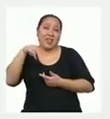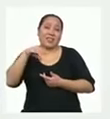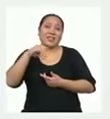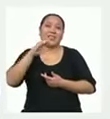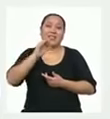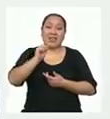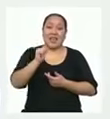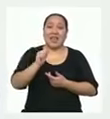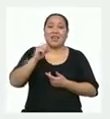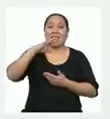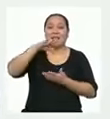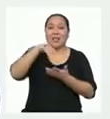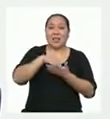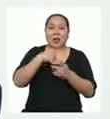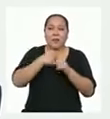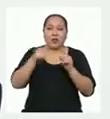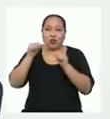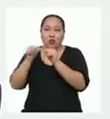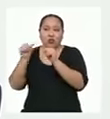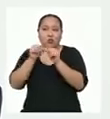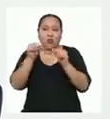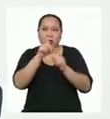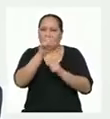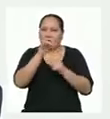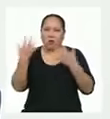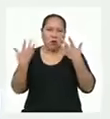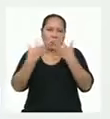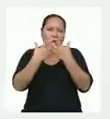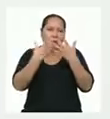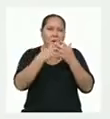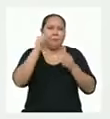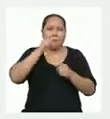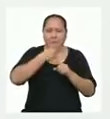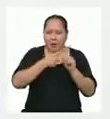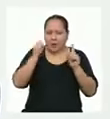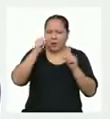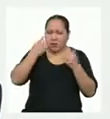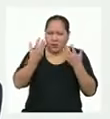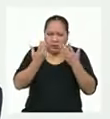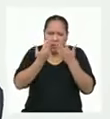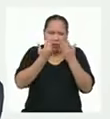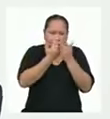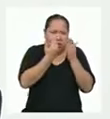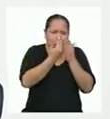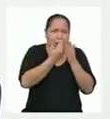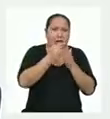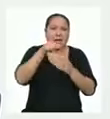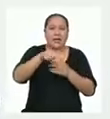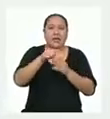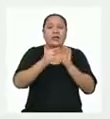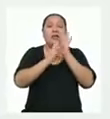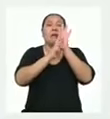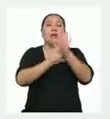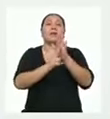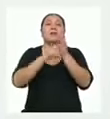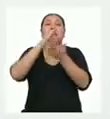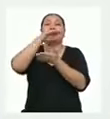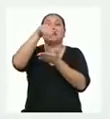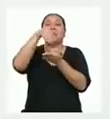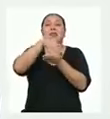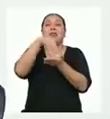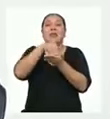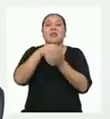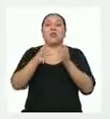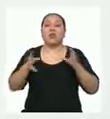medidas no siempre tienen que coincidir, pero sí se encuentran cerca y representan un centro en torno al cual se ubica